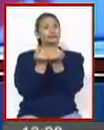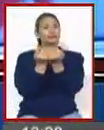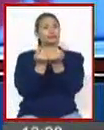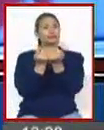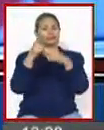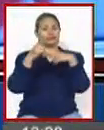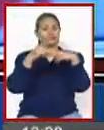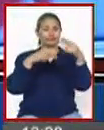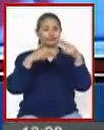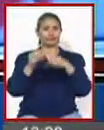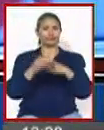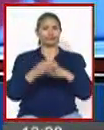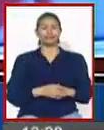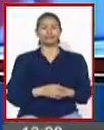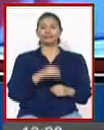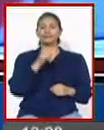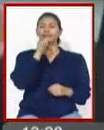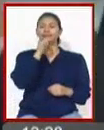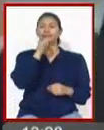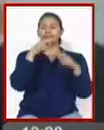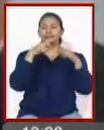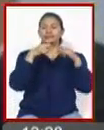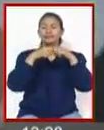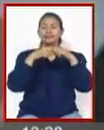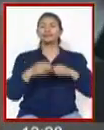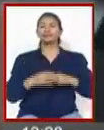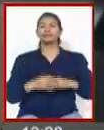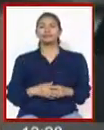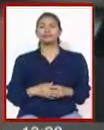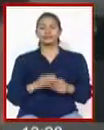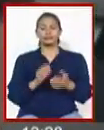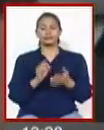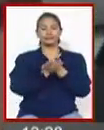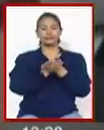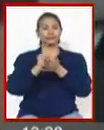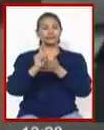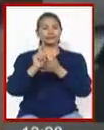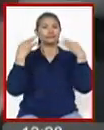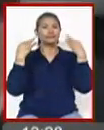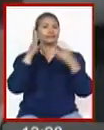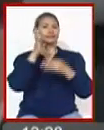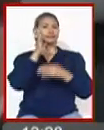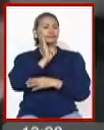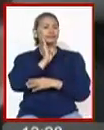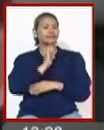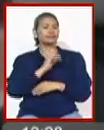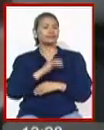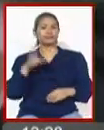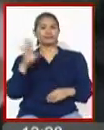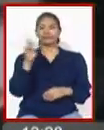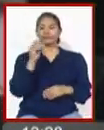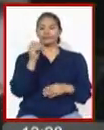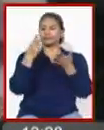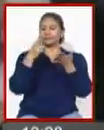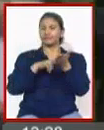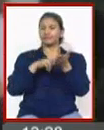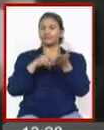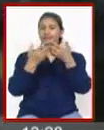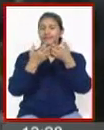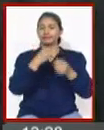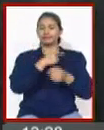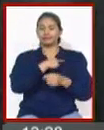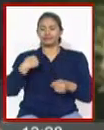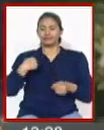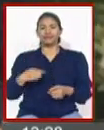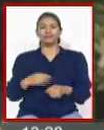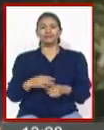la construcción de una hidroeléctrica. Iniciando la semana de festejos de Cochabamba, el gobierno boliviano firmó con la empresa china